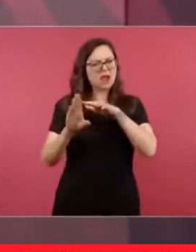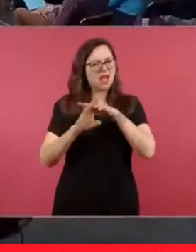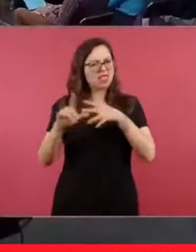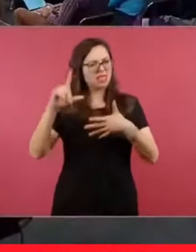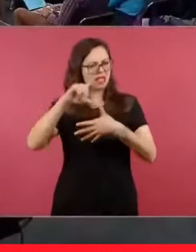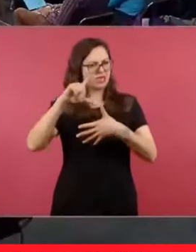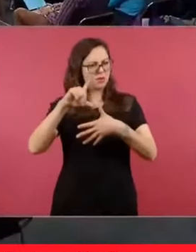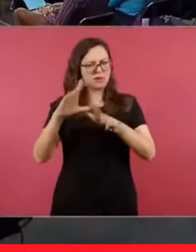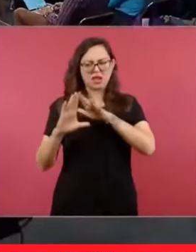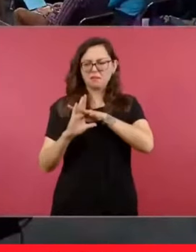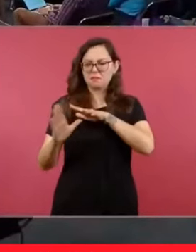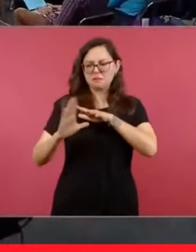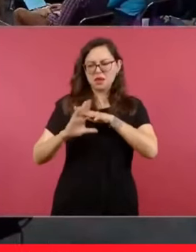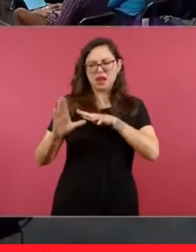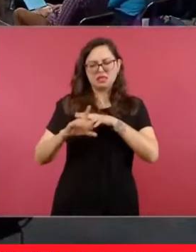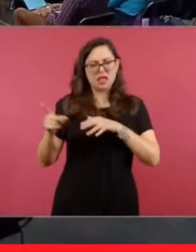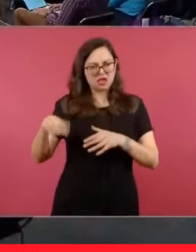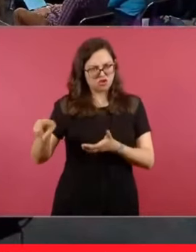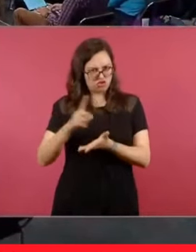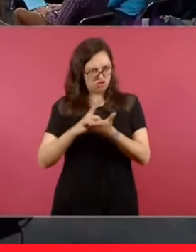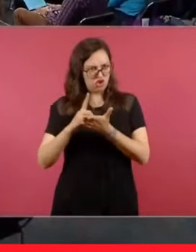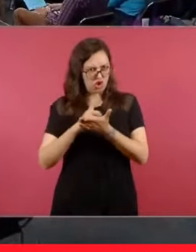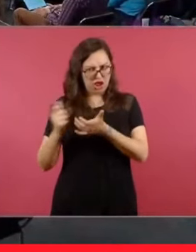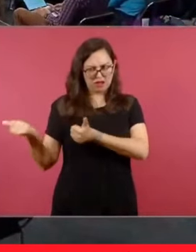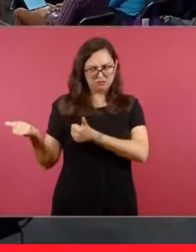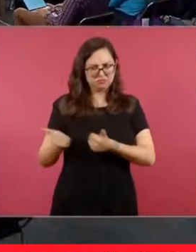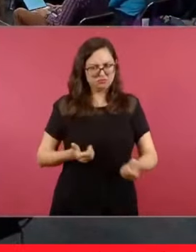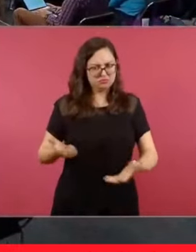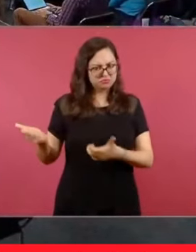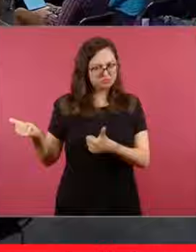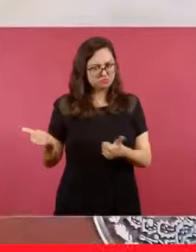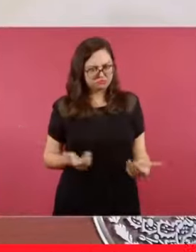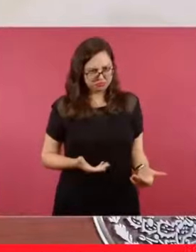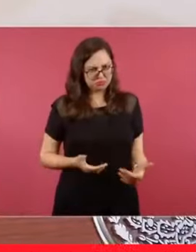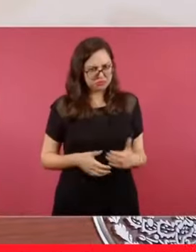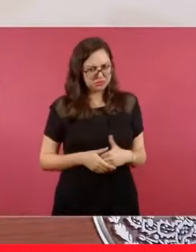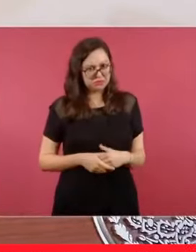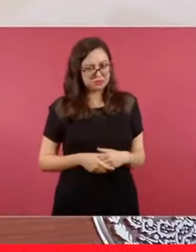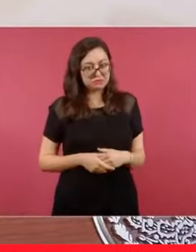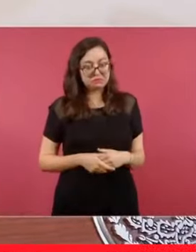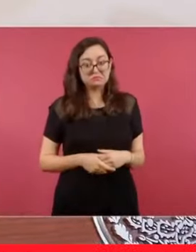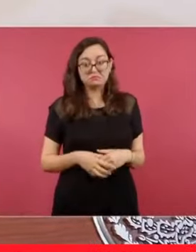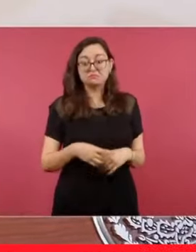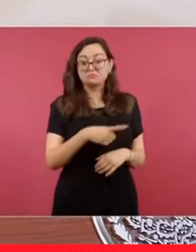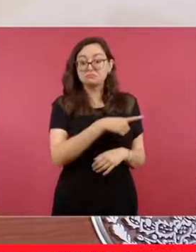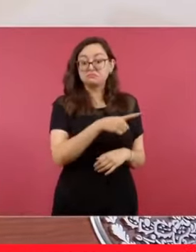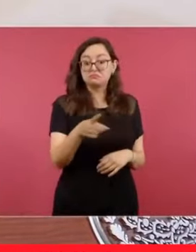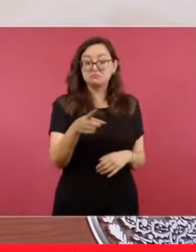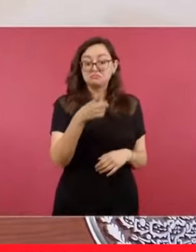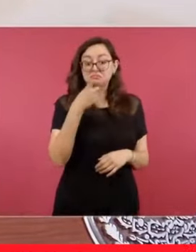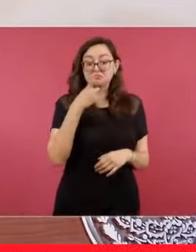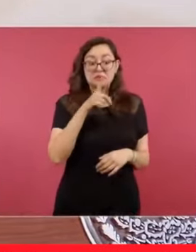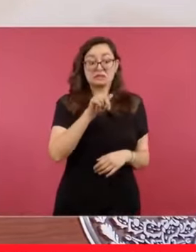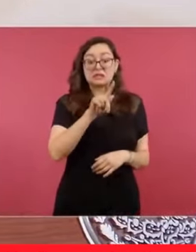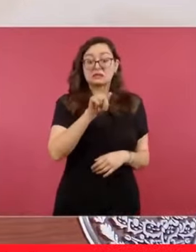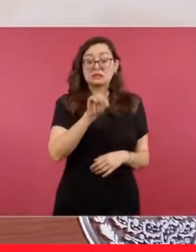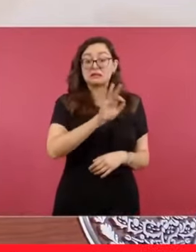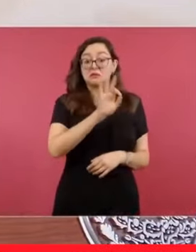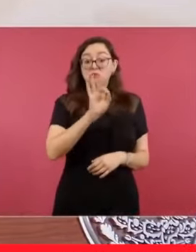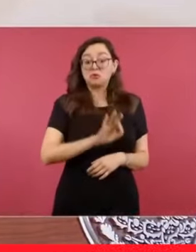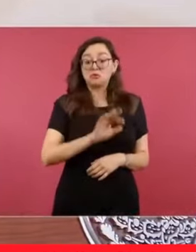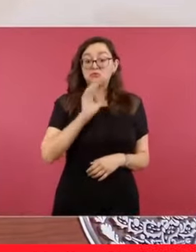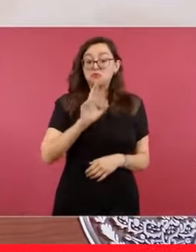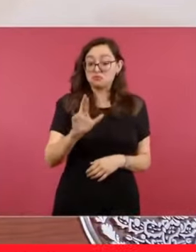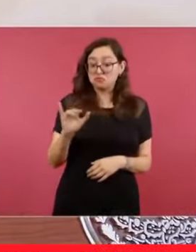las drogas a Estados Unidos en algunos casos hasta el 70 por